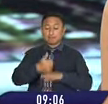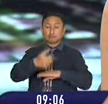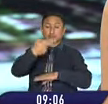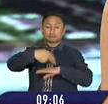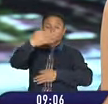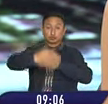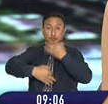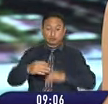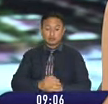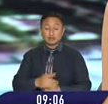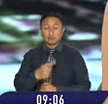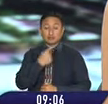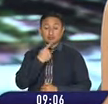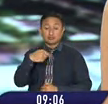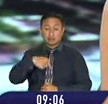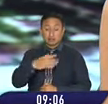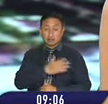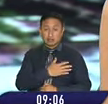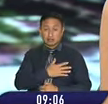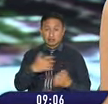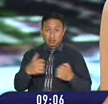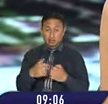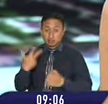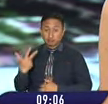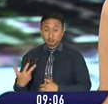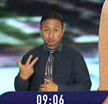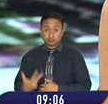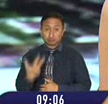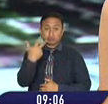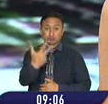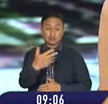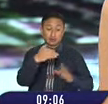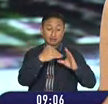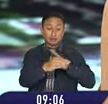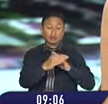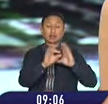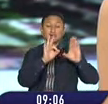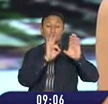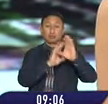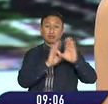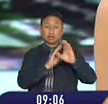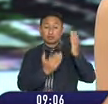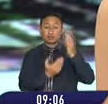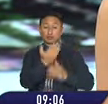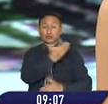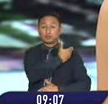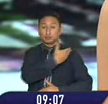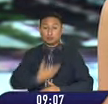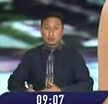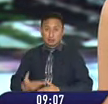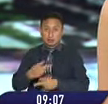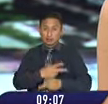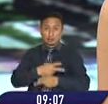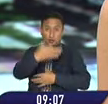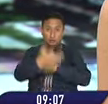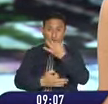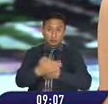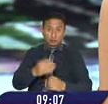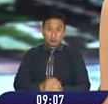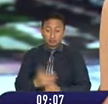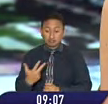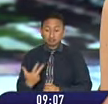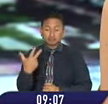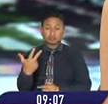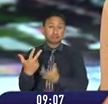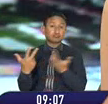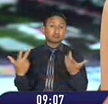Justicia, anunció que la terna que enviará al Consejo de Participación Ciudadana y Control Social para la designación del nuevo presidente del Consejo de la Judicatura